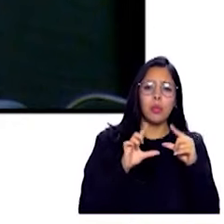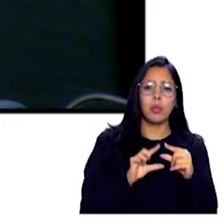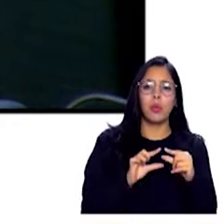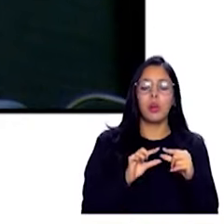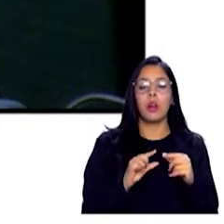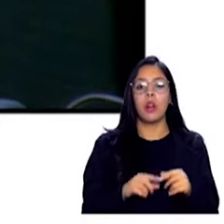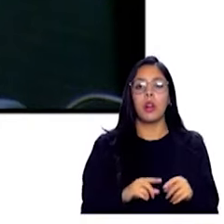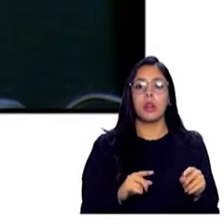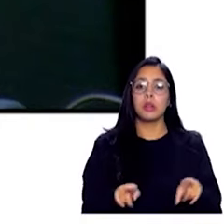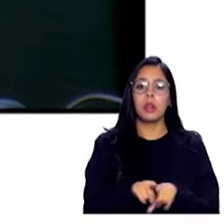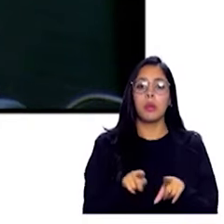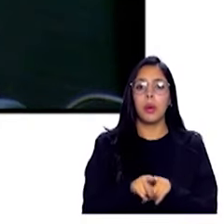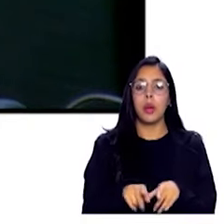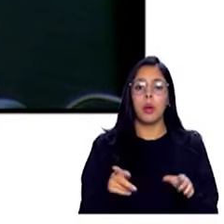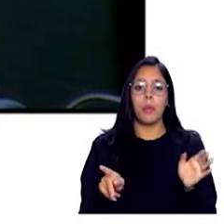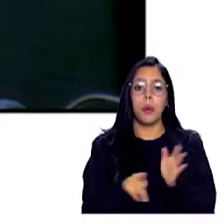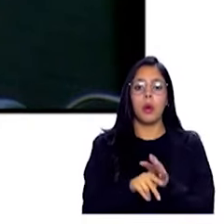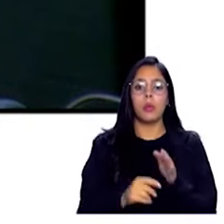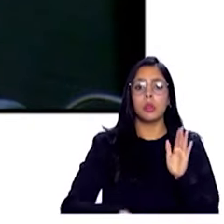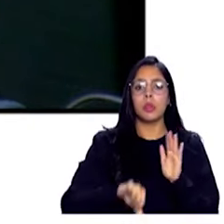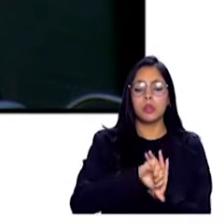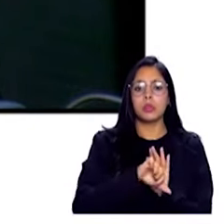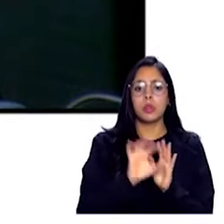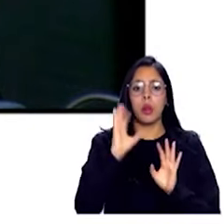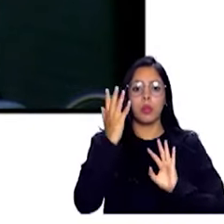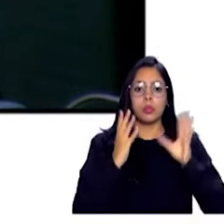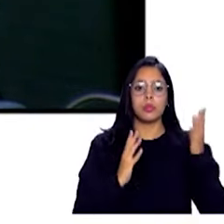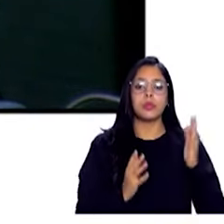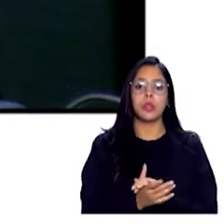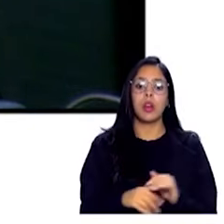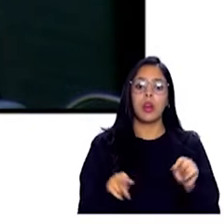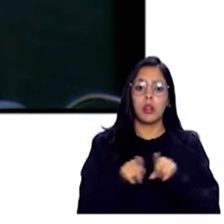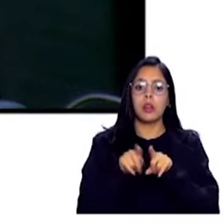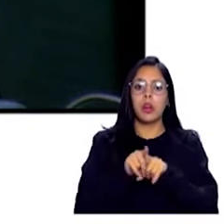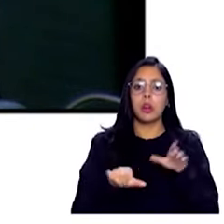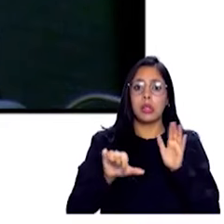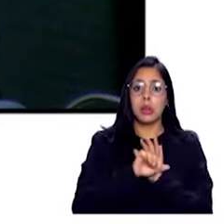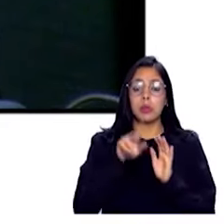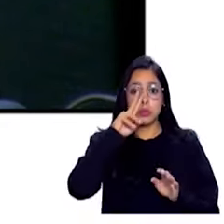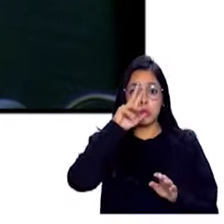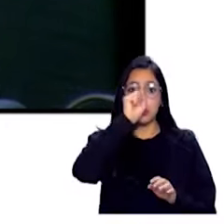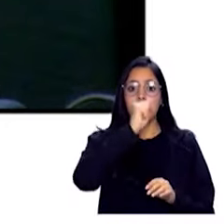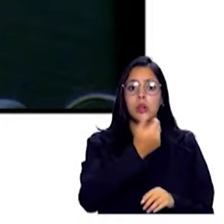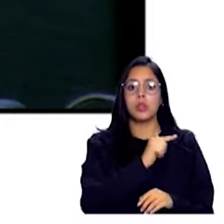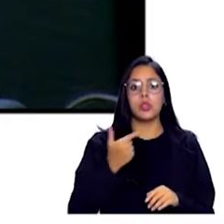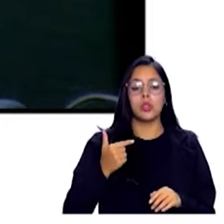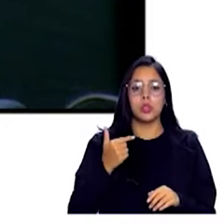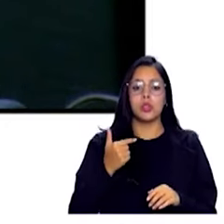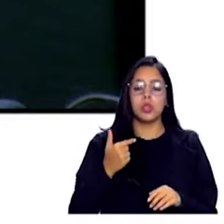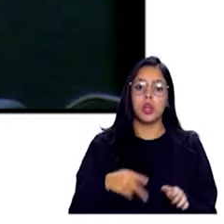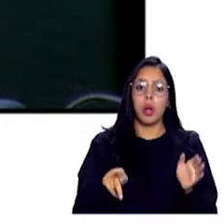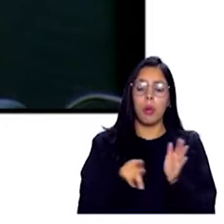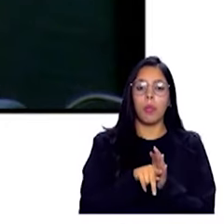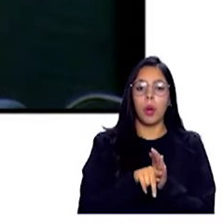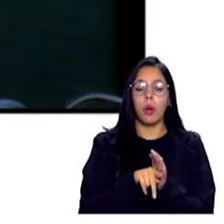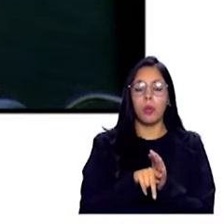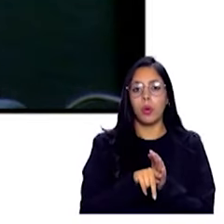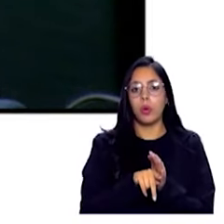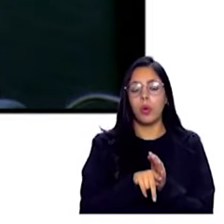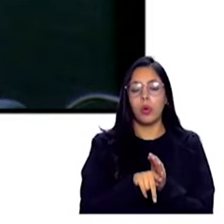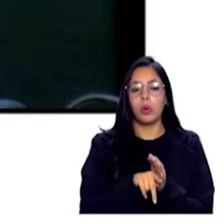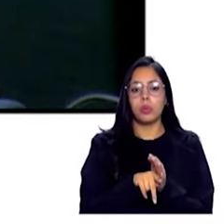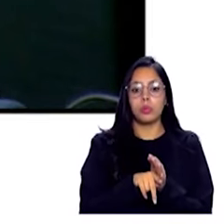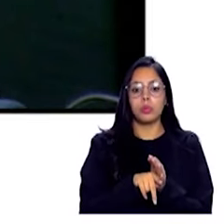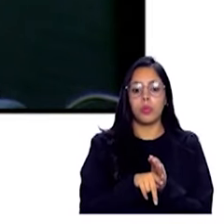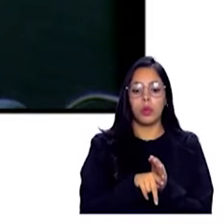graves como no tenían apelación Entonces tenían casación Un Poco era el sistema por un lado es un recurso extraordinario qué